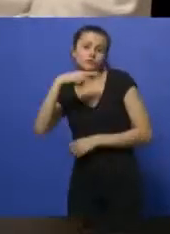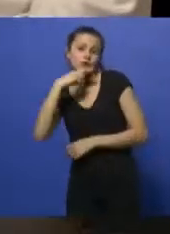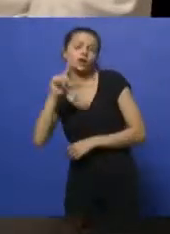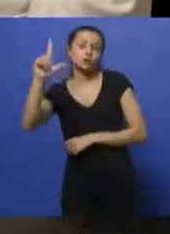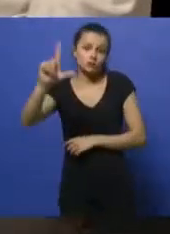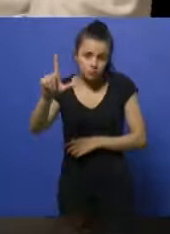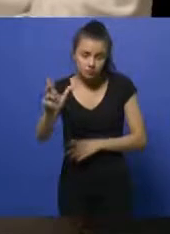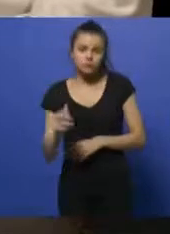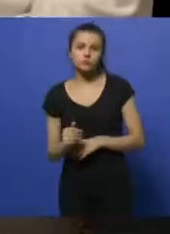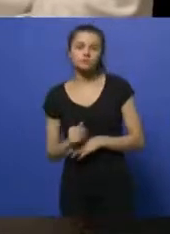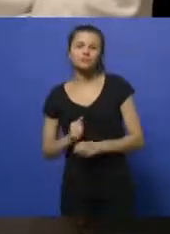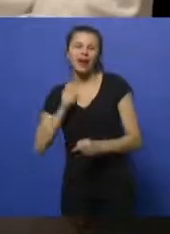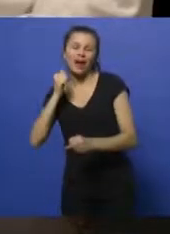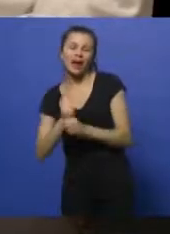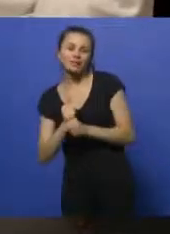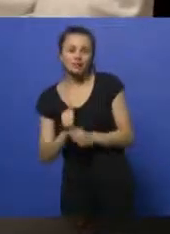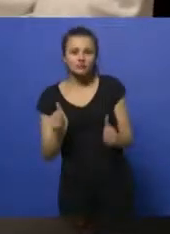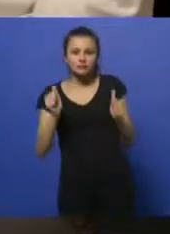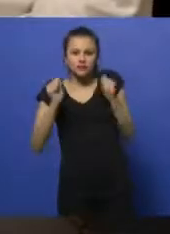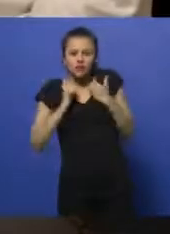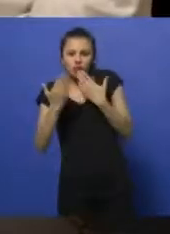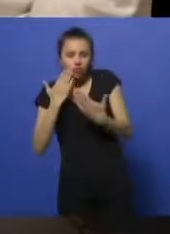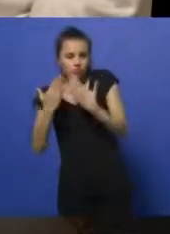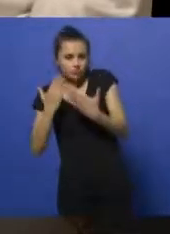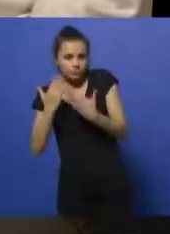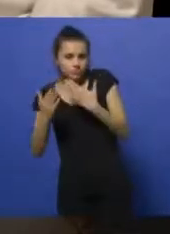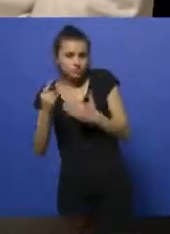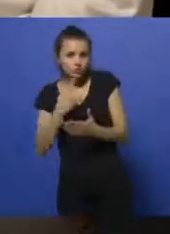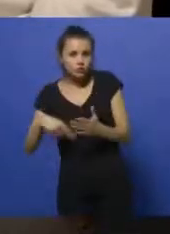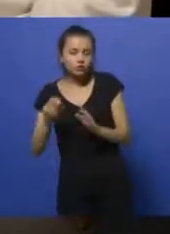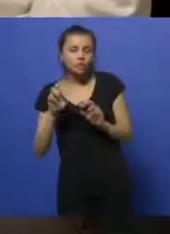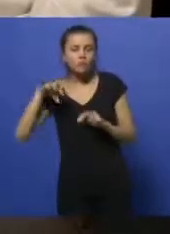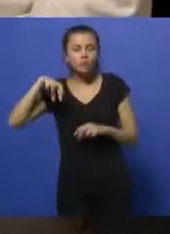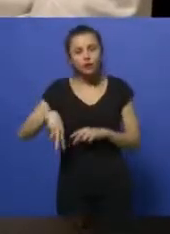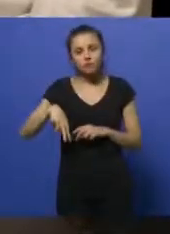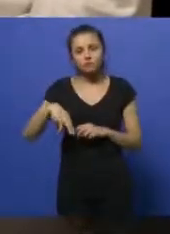lunes, hasta que pudiéramos sentarnos, porque los trabajadores pedíamos un plan productivo.